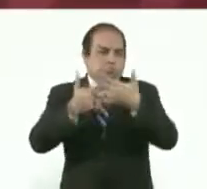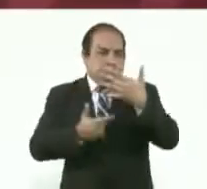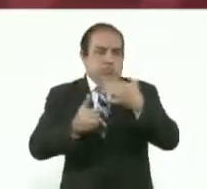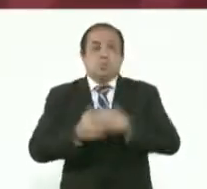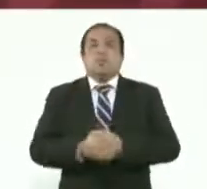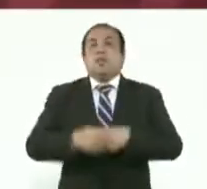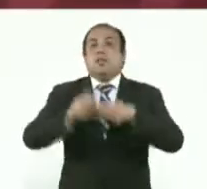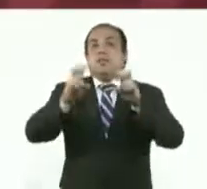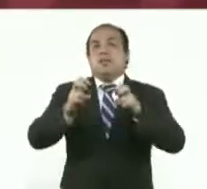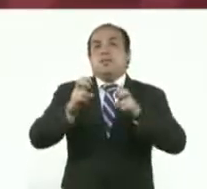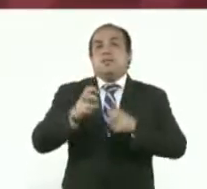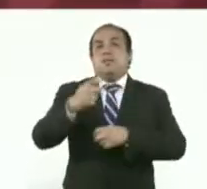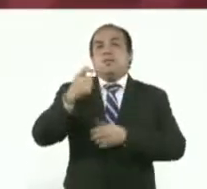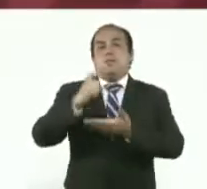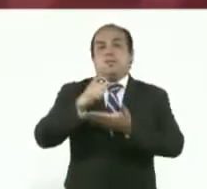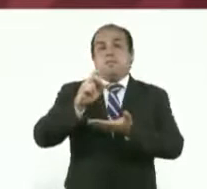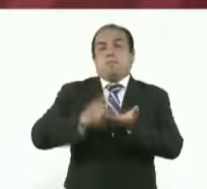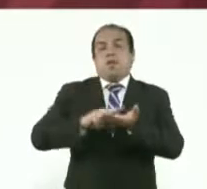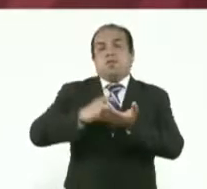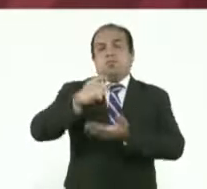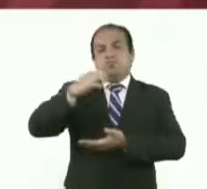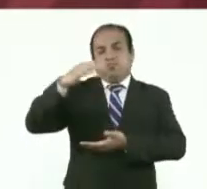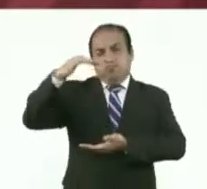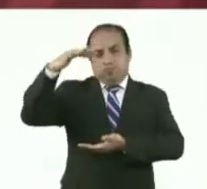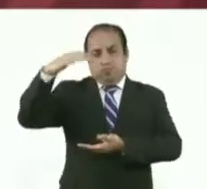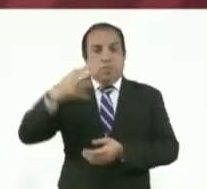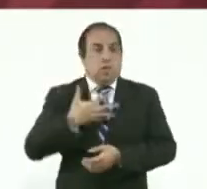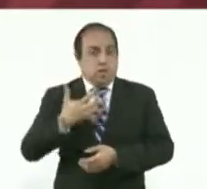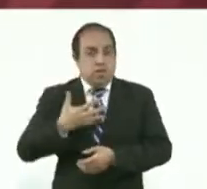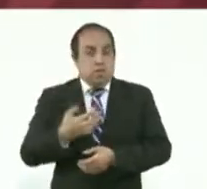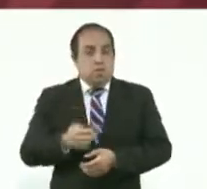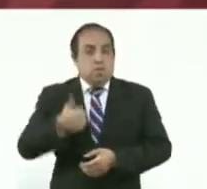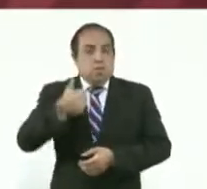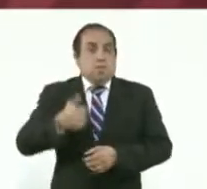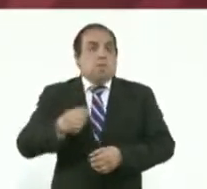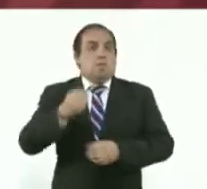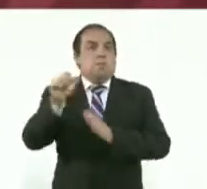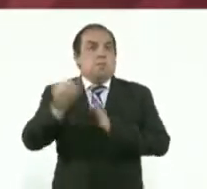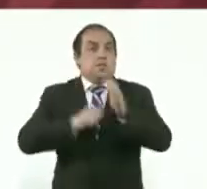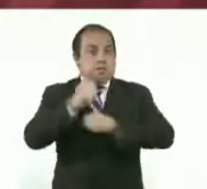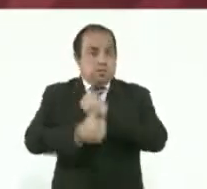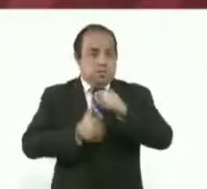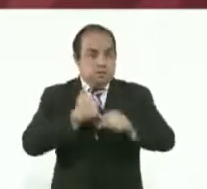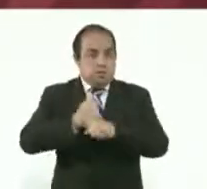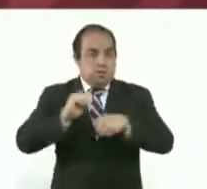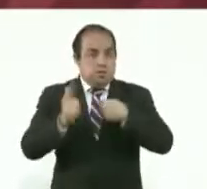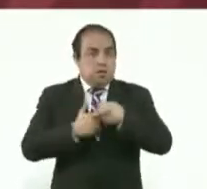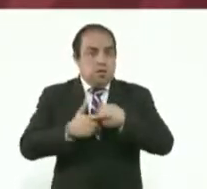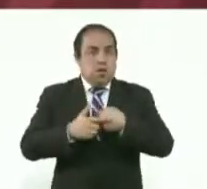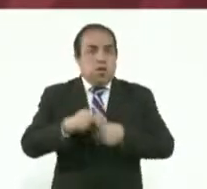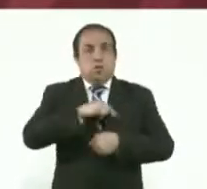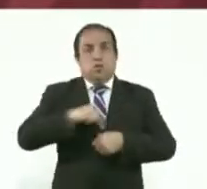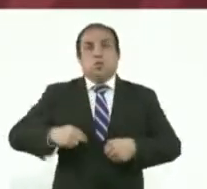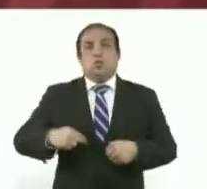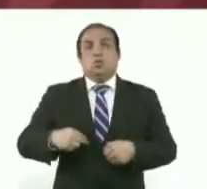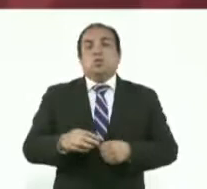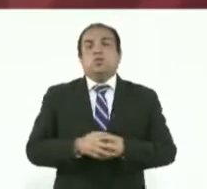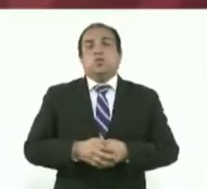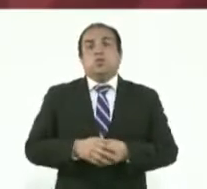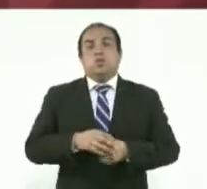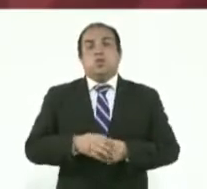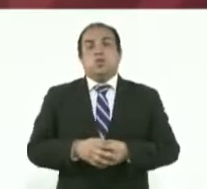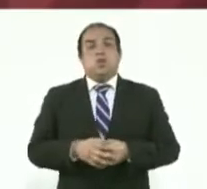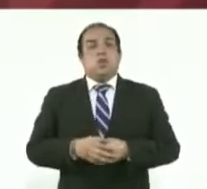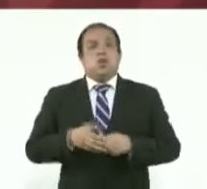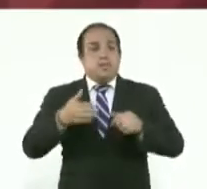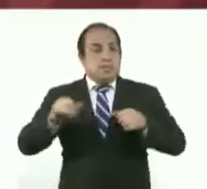vivido pues en estos primeros meses del año, y pues es algo que obviamente nos ocupa, no solo nos preocupa,